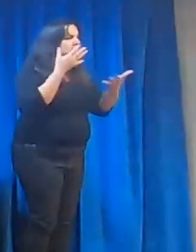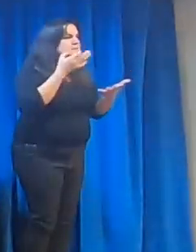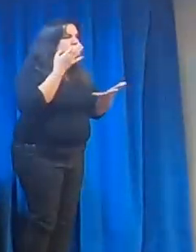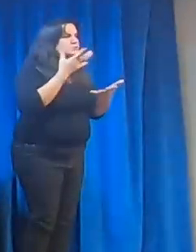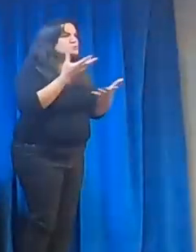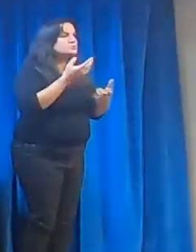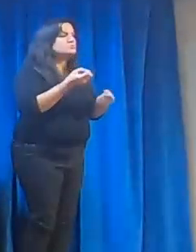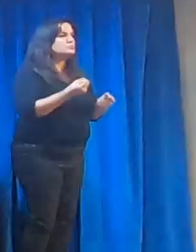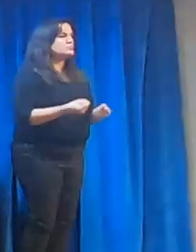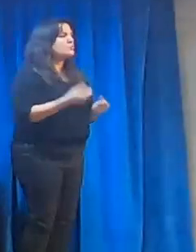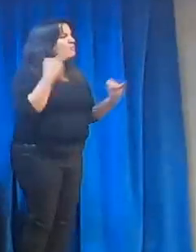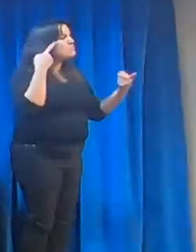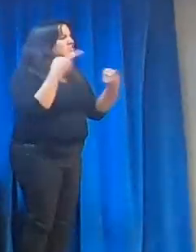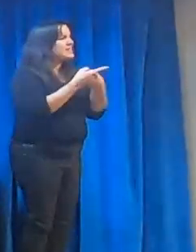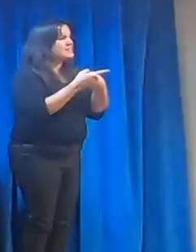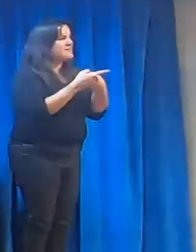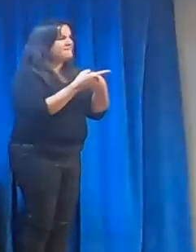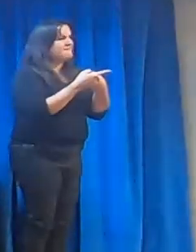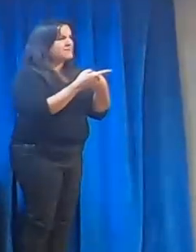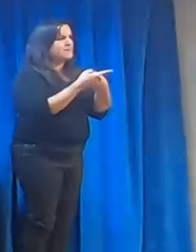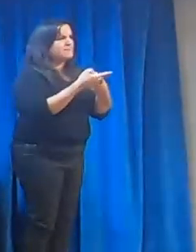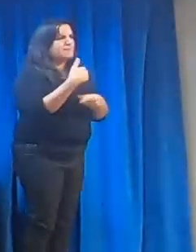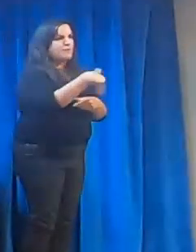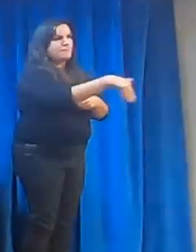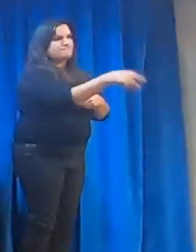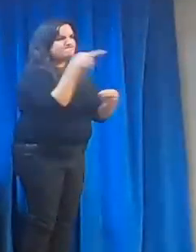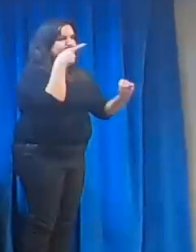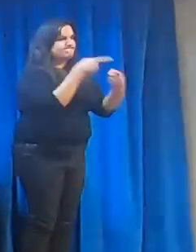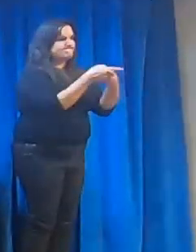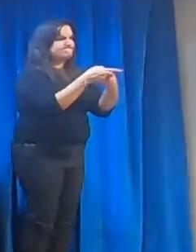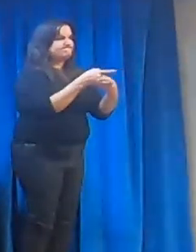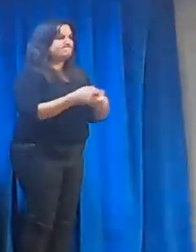gran desafío por delante.